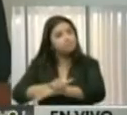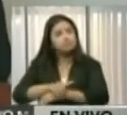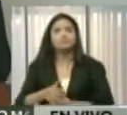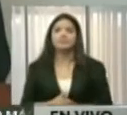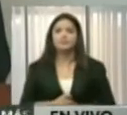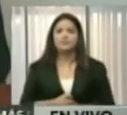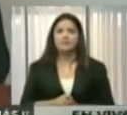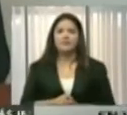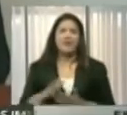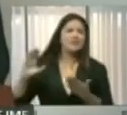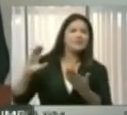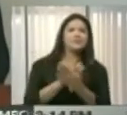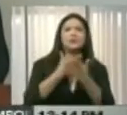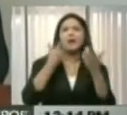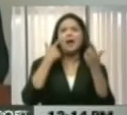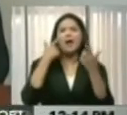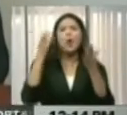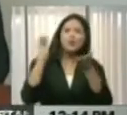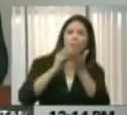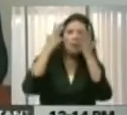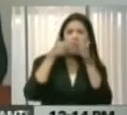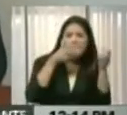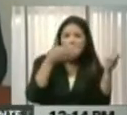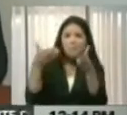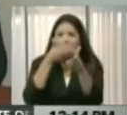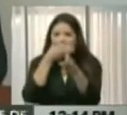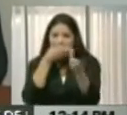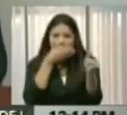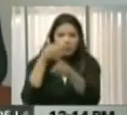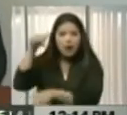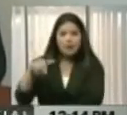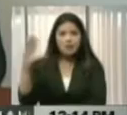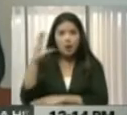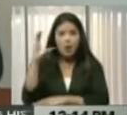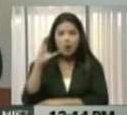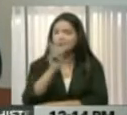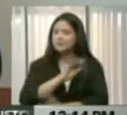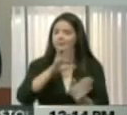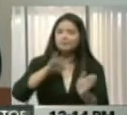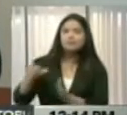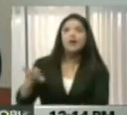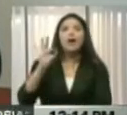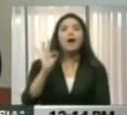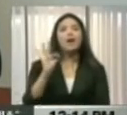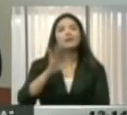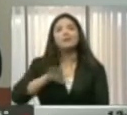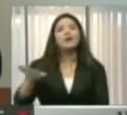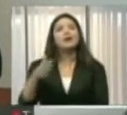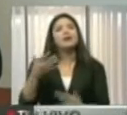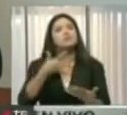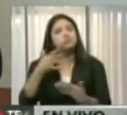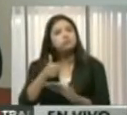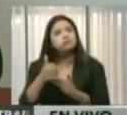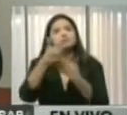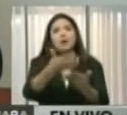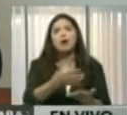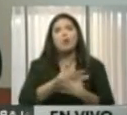del paramilitarismo para que no se repita. F. Dinámicas y acciones humanitarias.